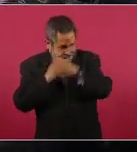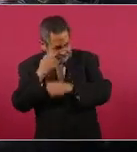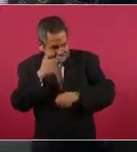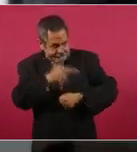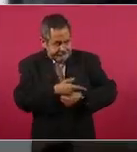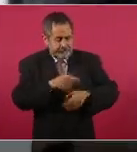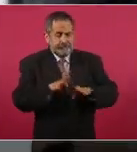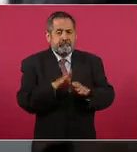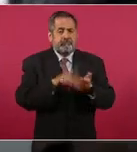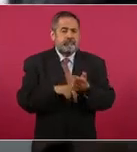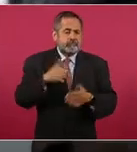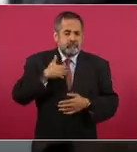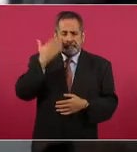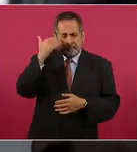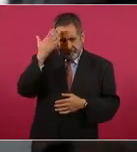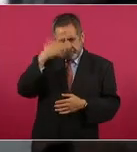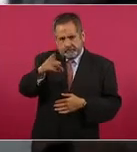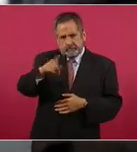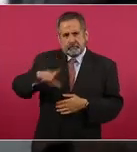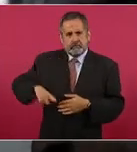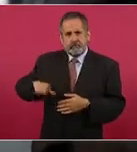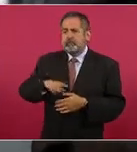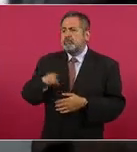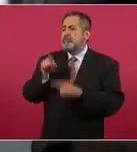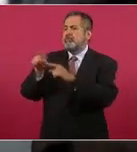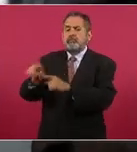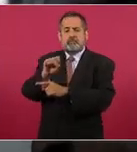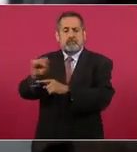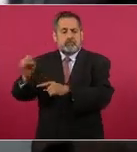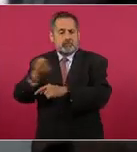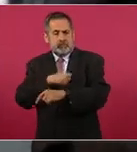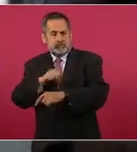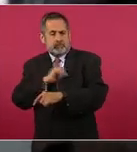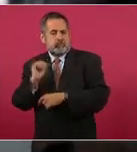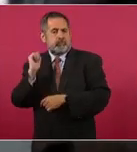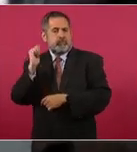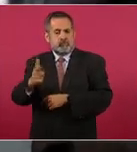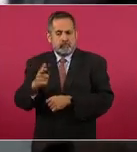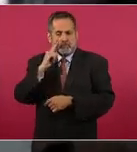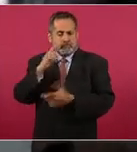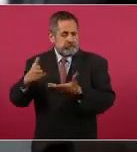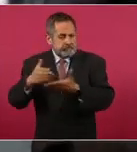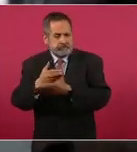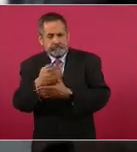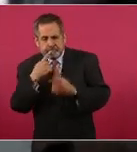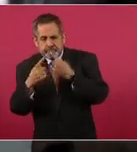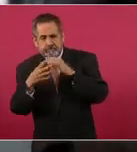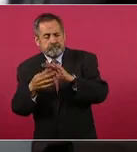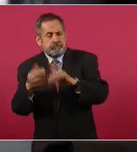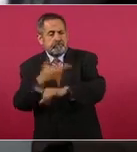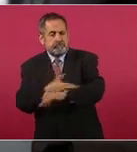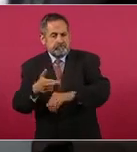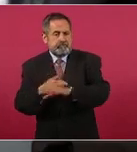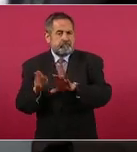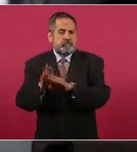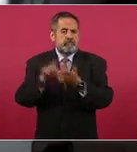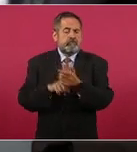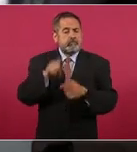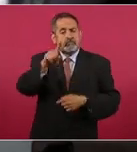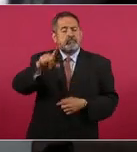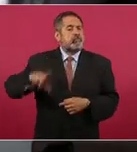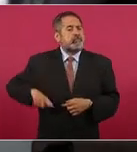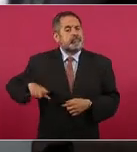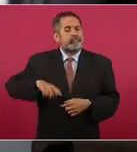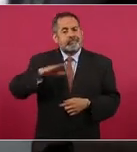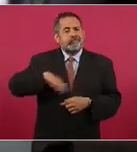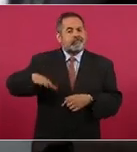saber si su gobierno, por medio del sector salud, pudiera hacer algo, pudiera intervenir, ya que parece ser que al gobierno del